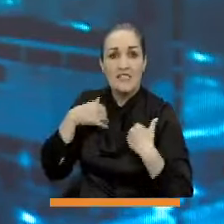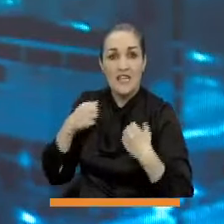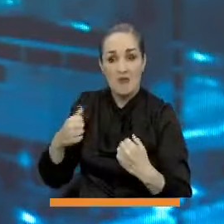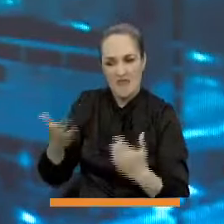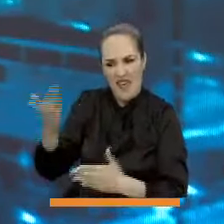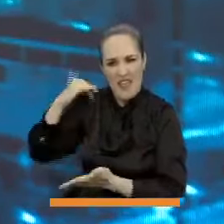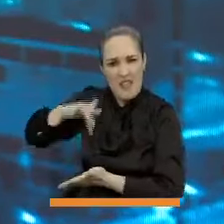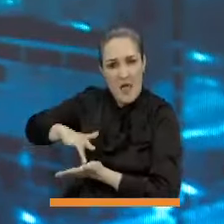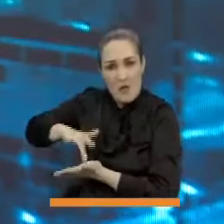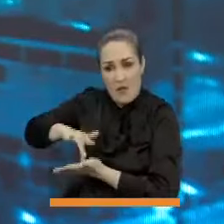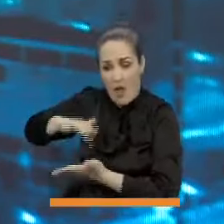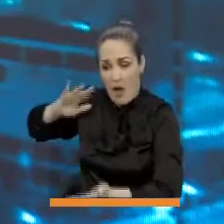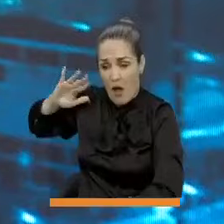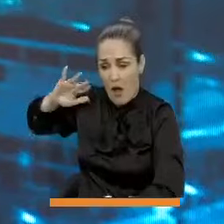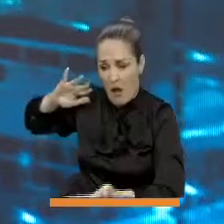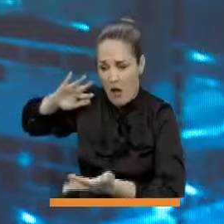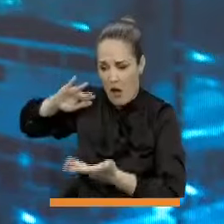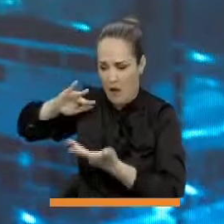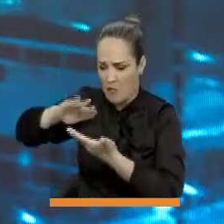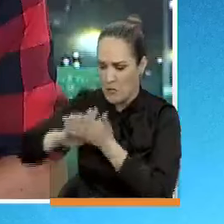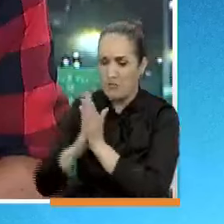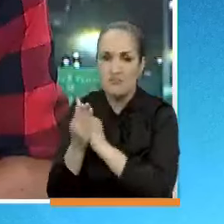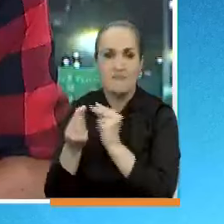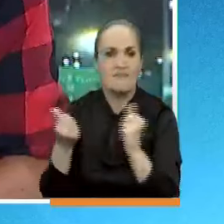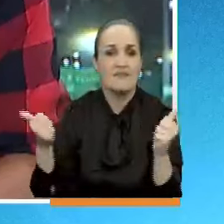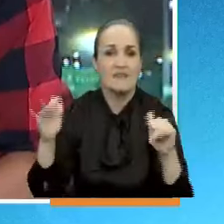del fin de esta EPS.